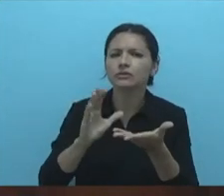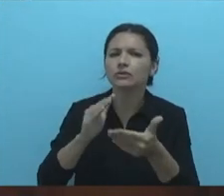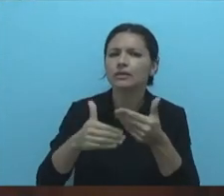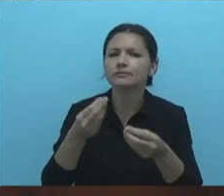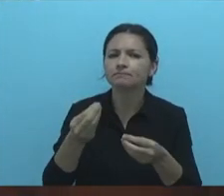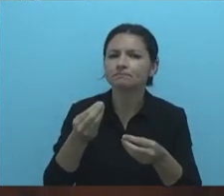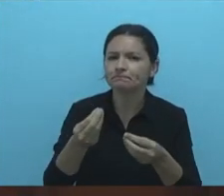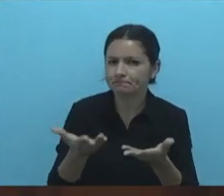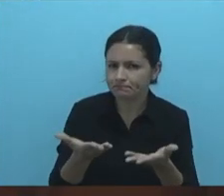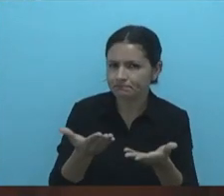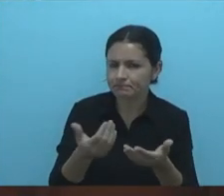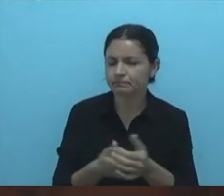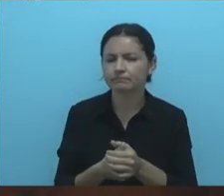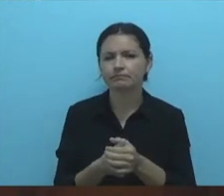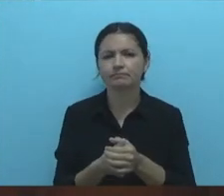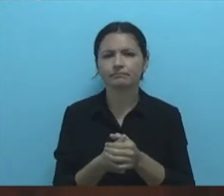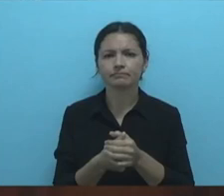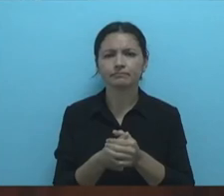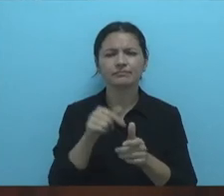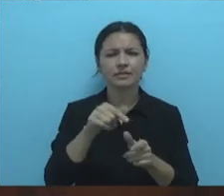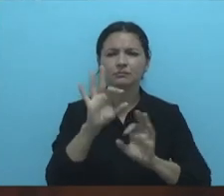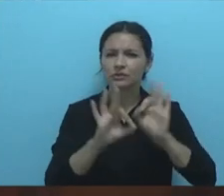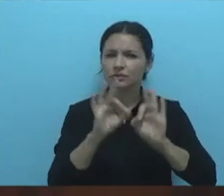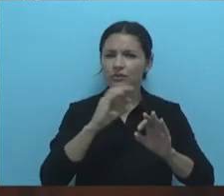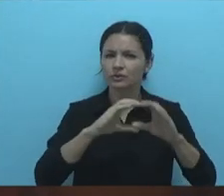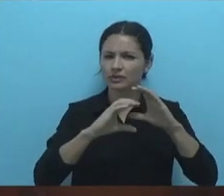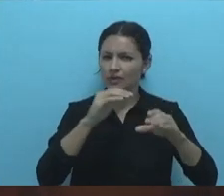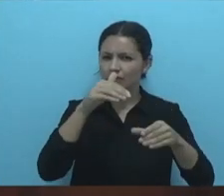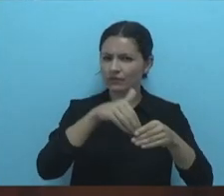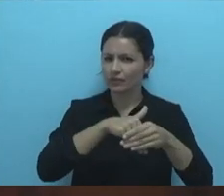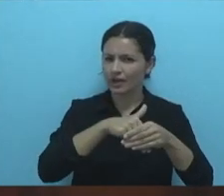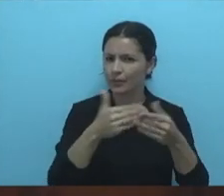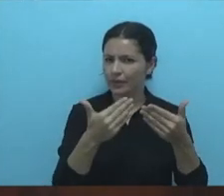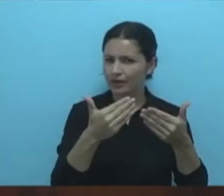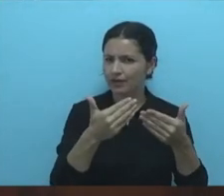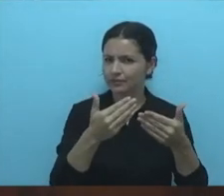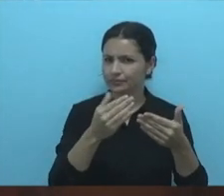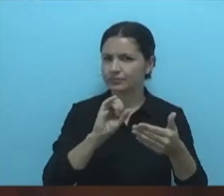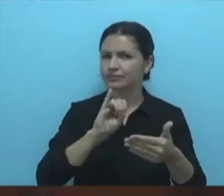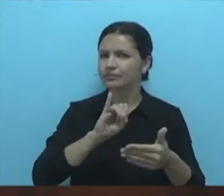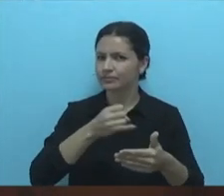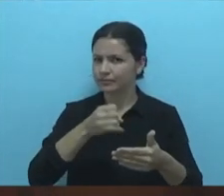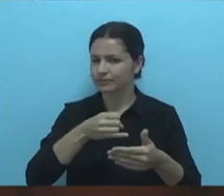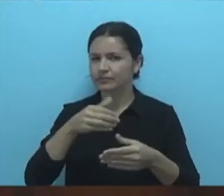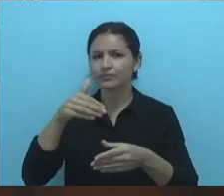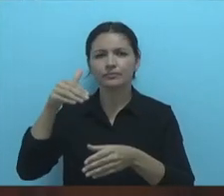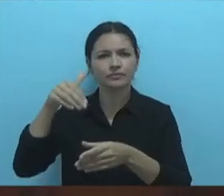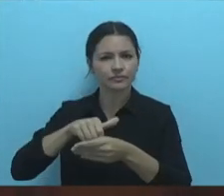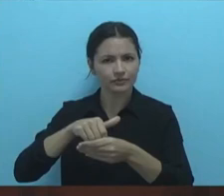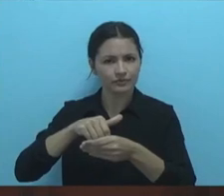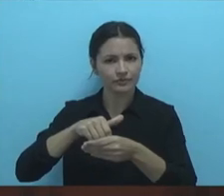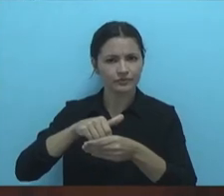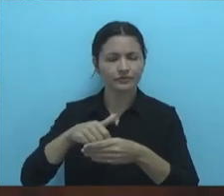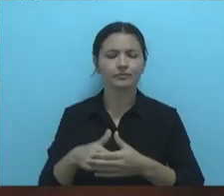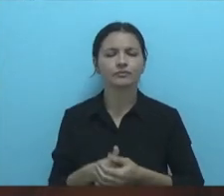a consideración el tratamiento sobre tablas del proyecto de comunicación a votación resulta aprobado a